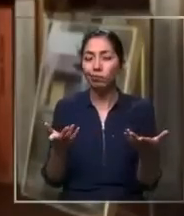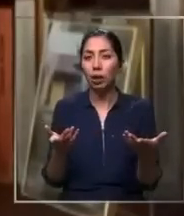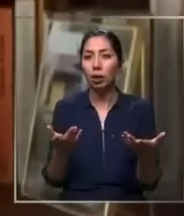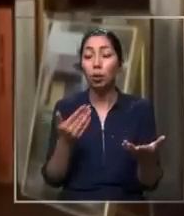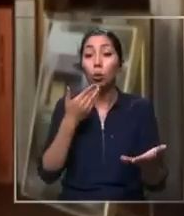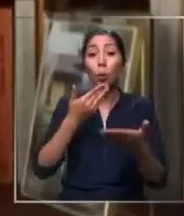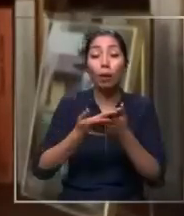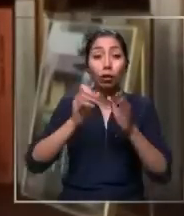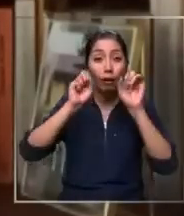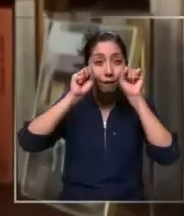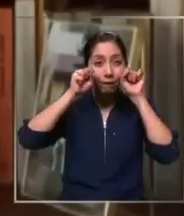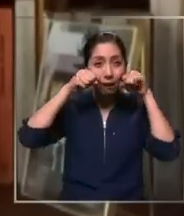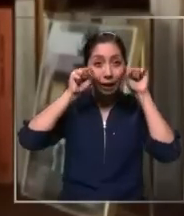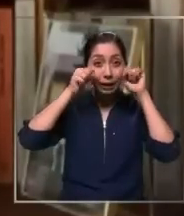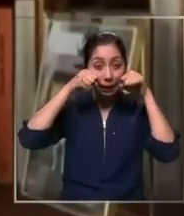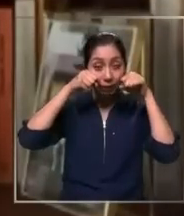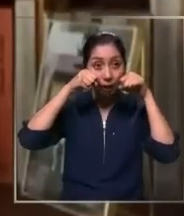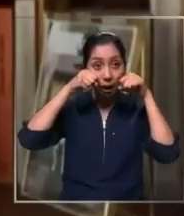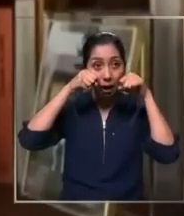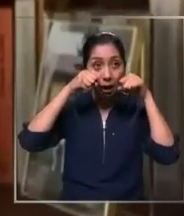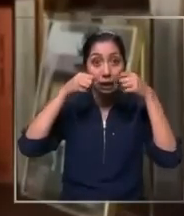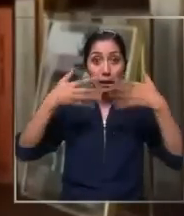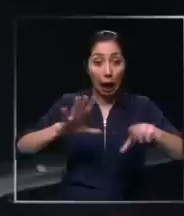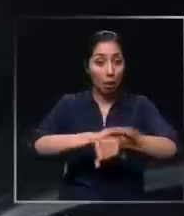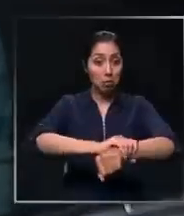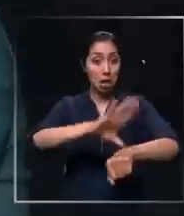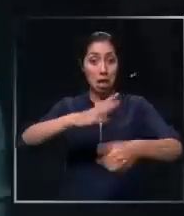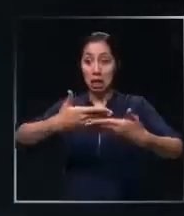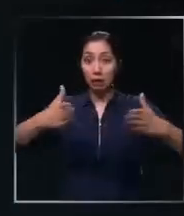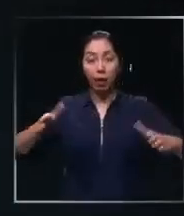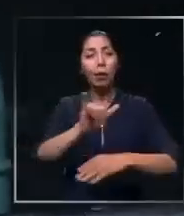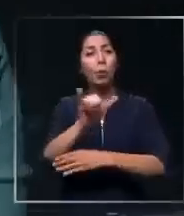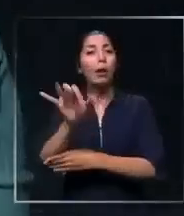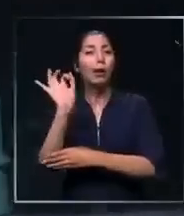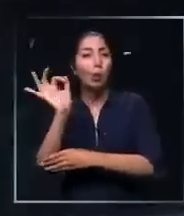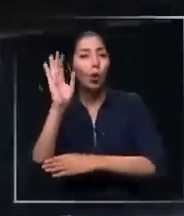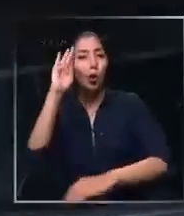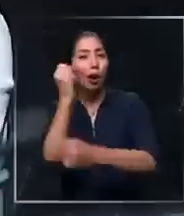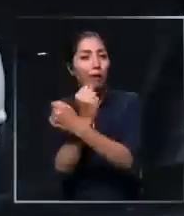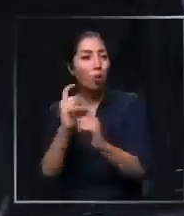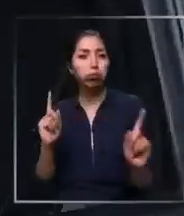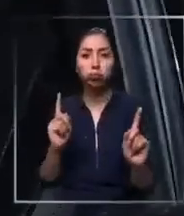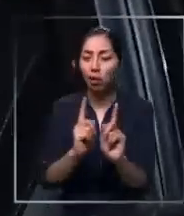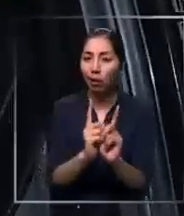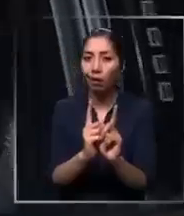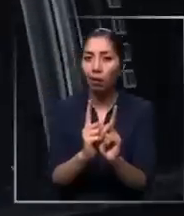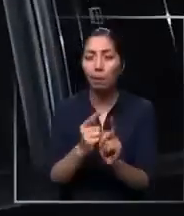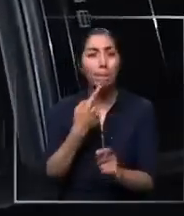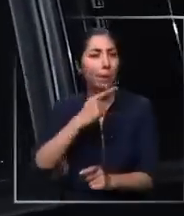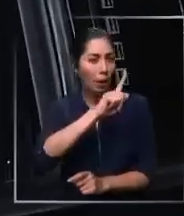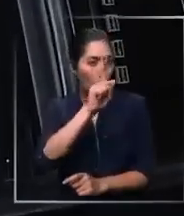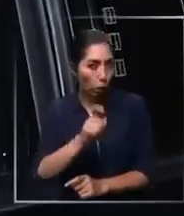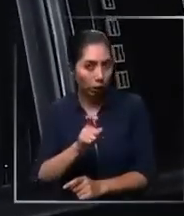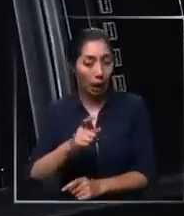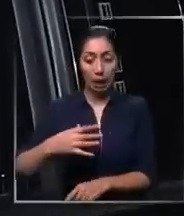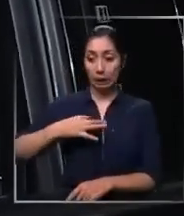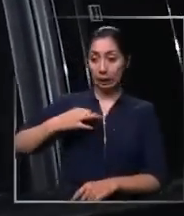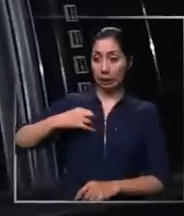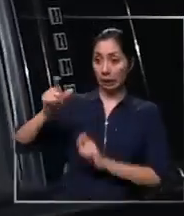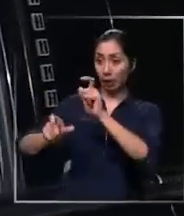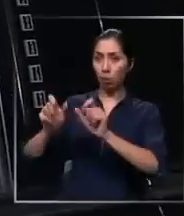señor Valdivia ya estaba libre. La pregunta de muchos es, ¿todo civil tiene derecho a reunirse con